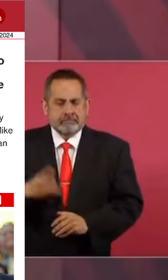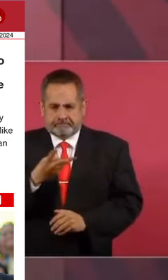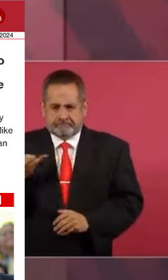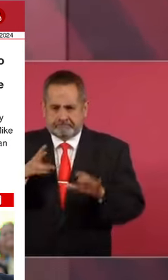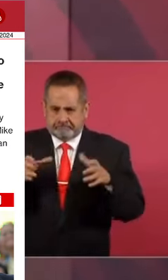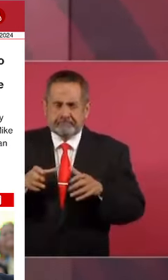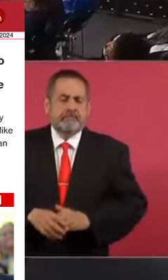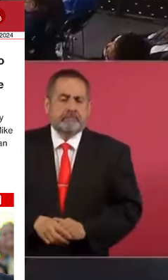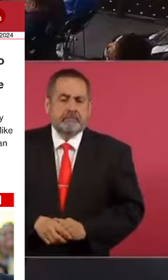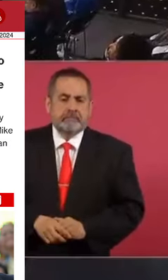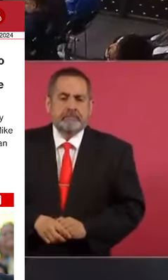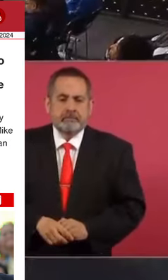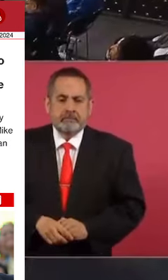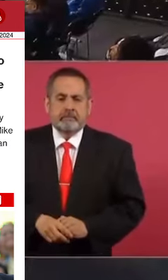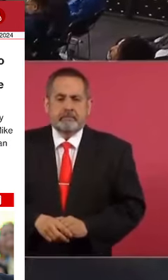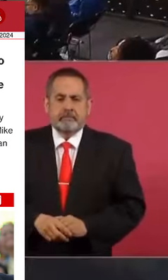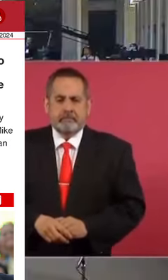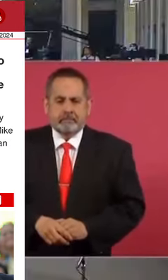trilateral.